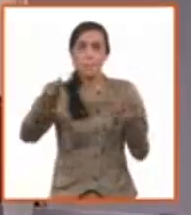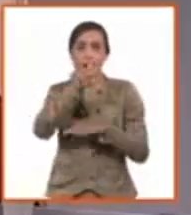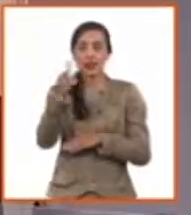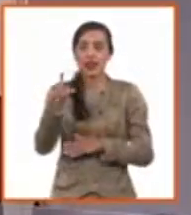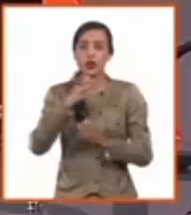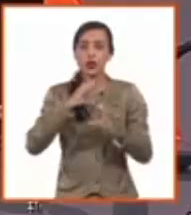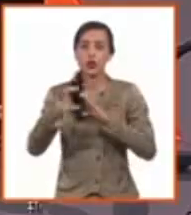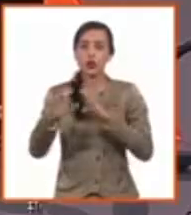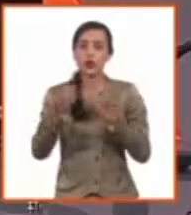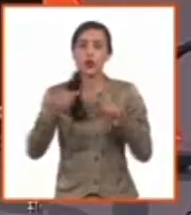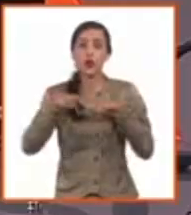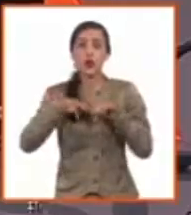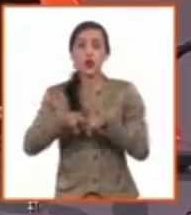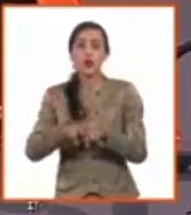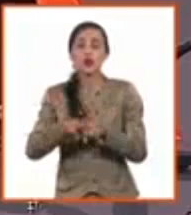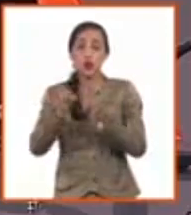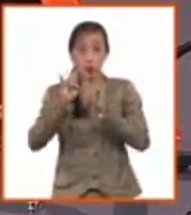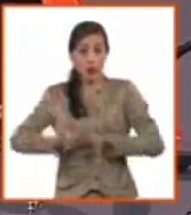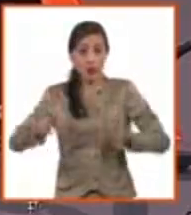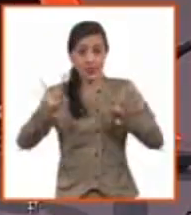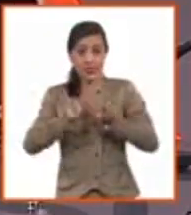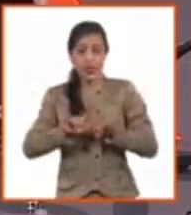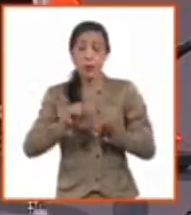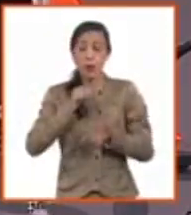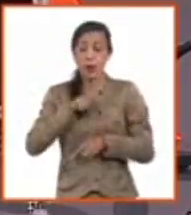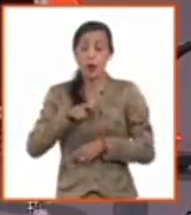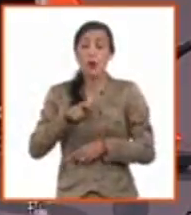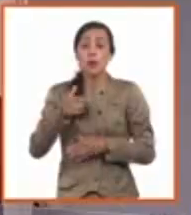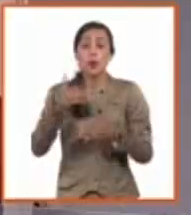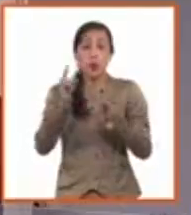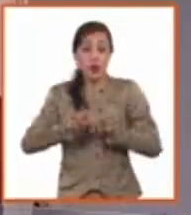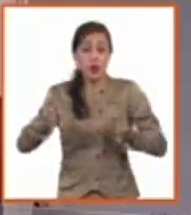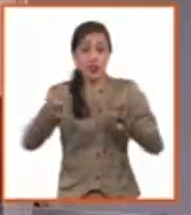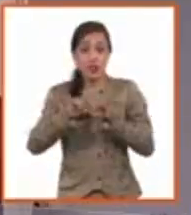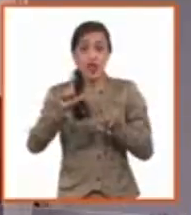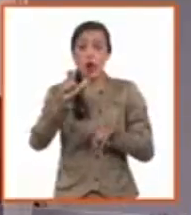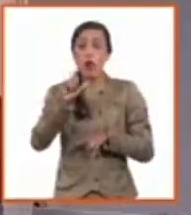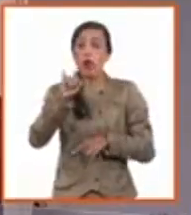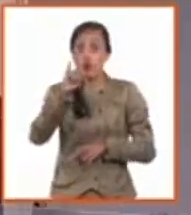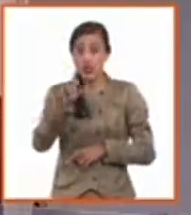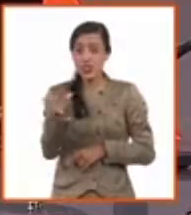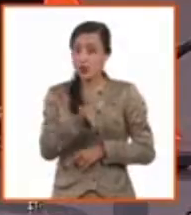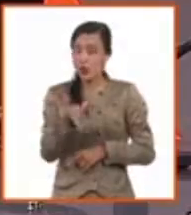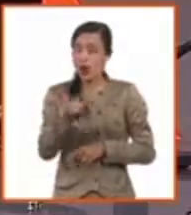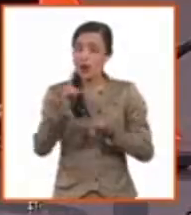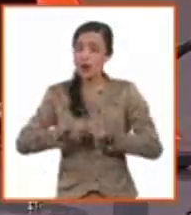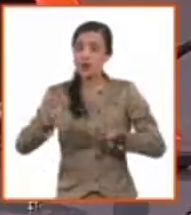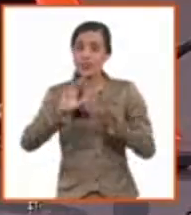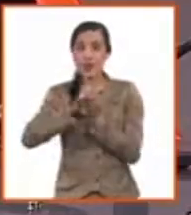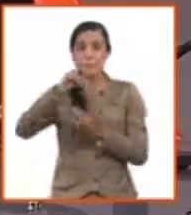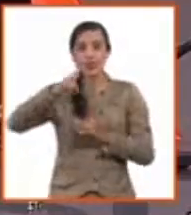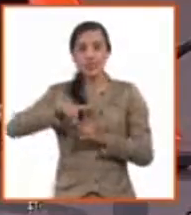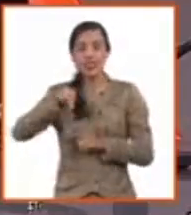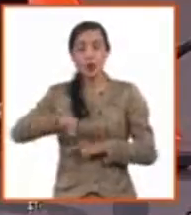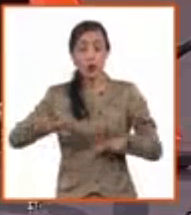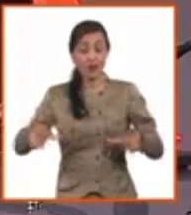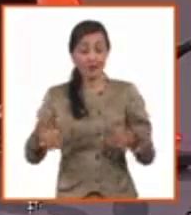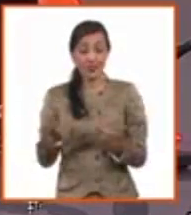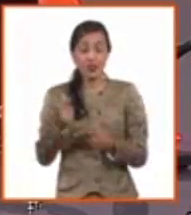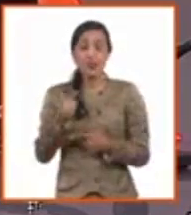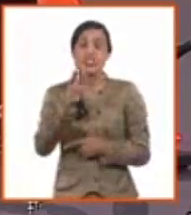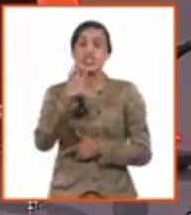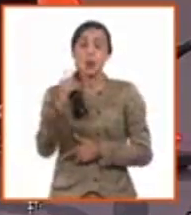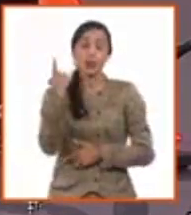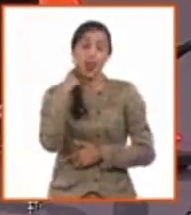ministerio de comunicaciones junto con la universidad en este caso el de la uci pero también es de matanza que cuya universidad ha estado celebrando